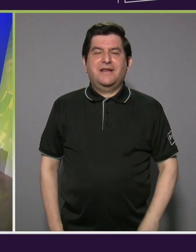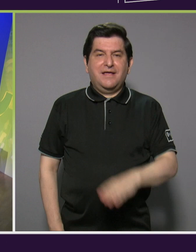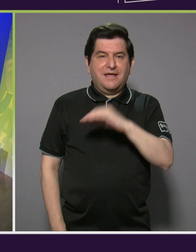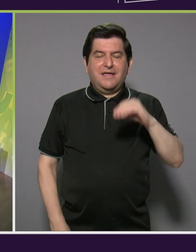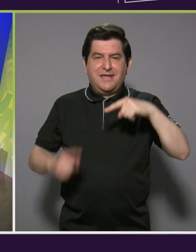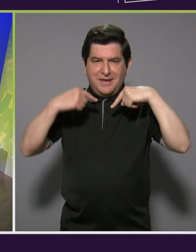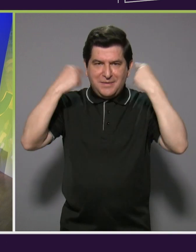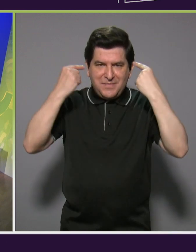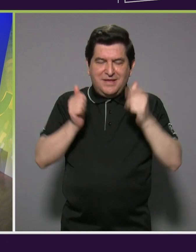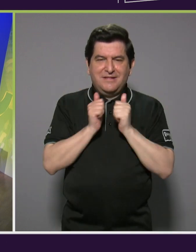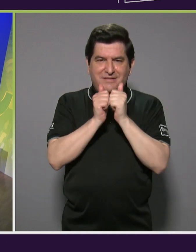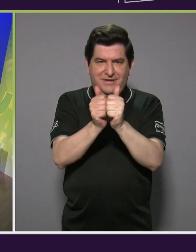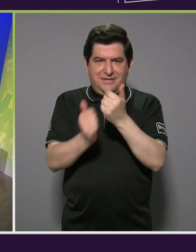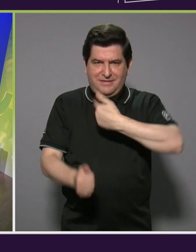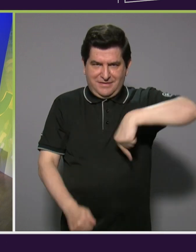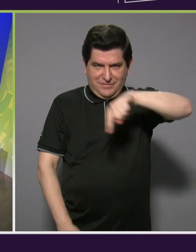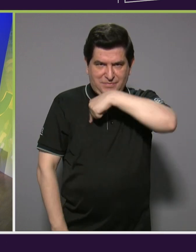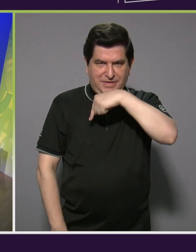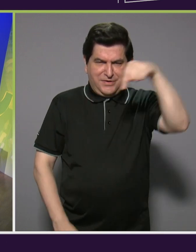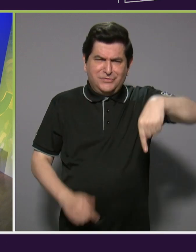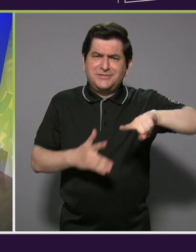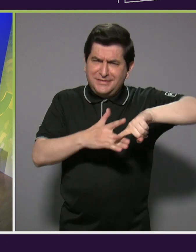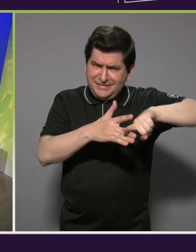acompañarnos. Quisiera empezar